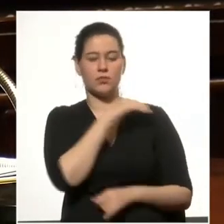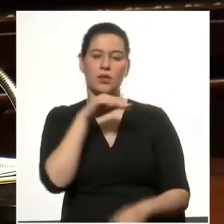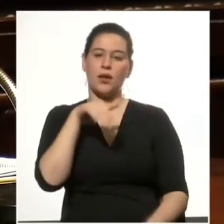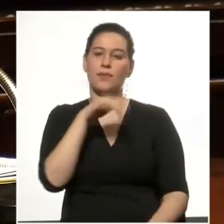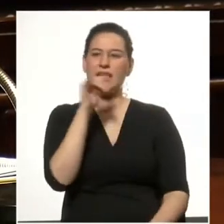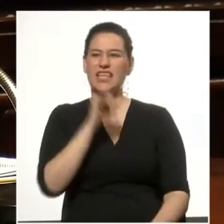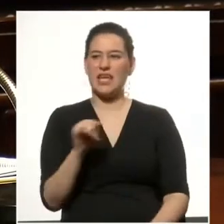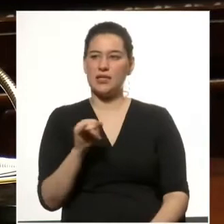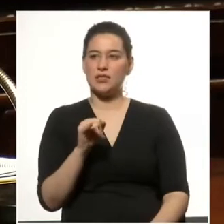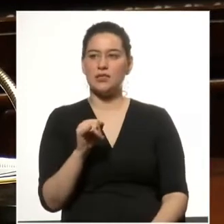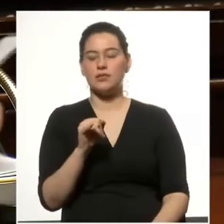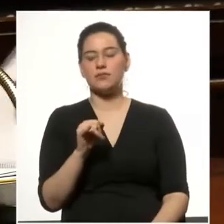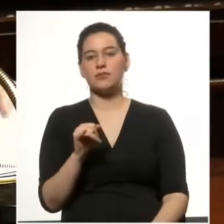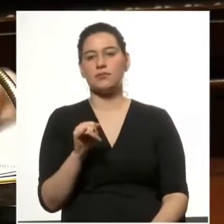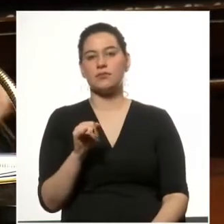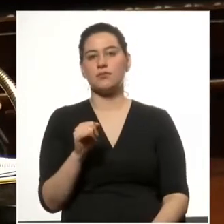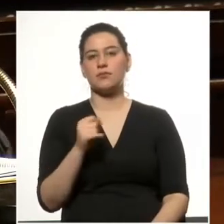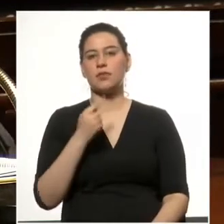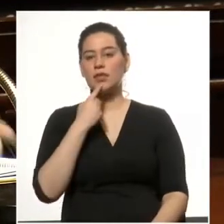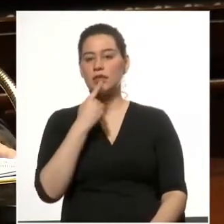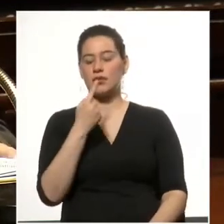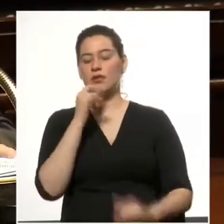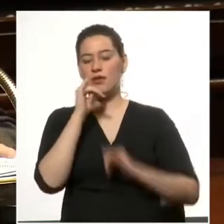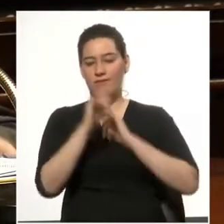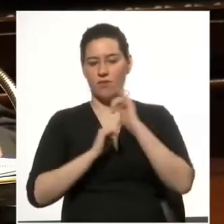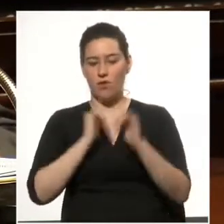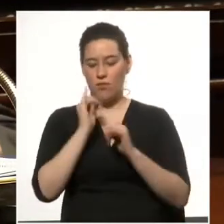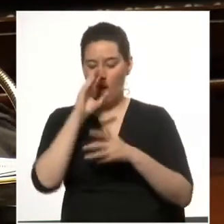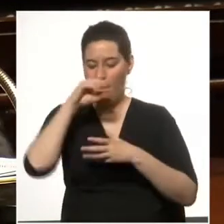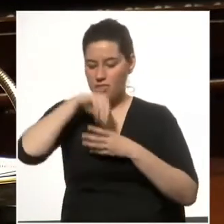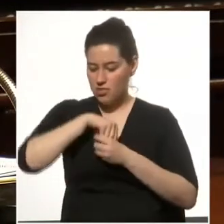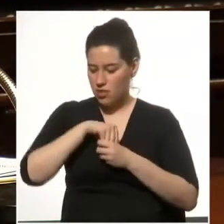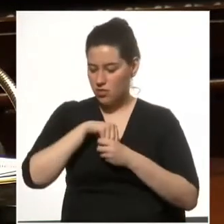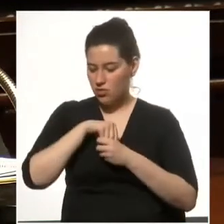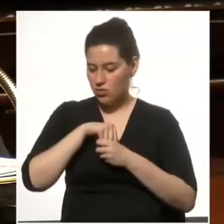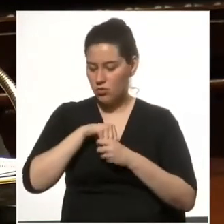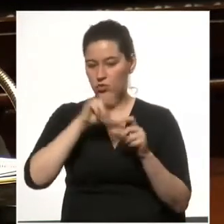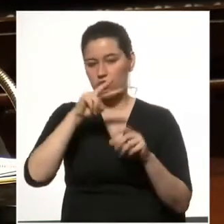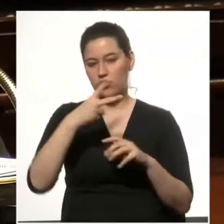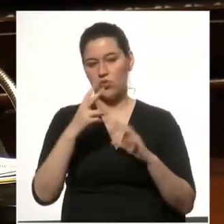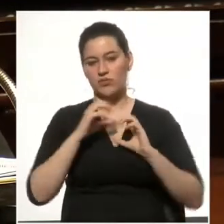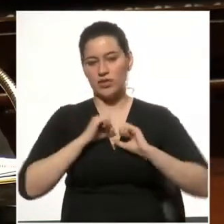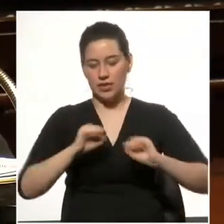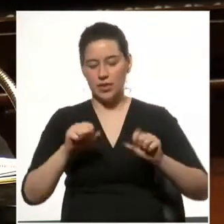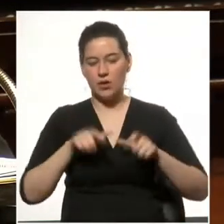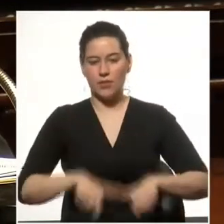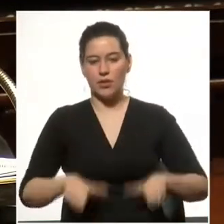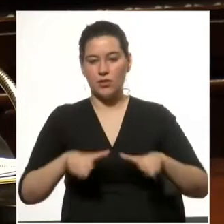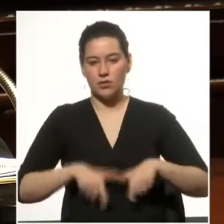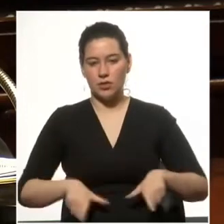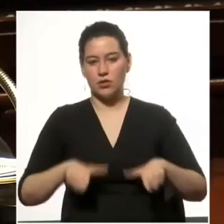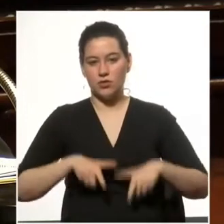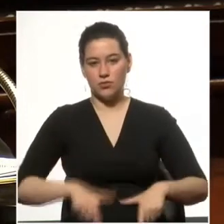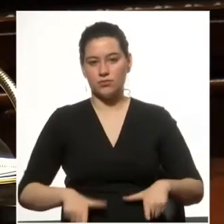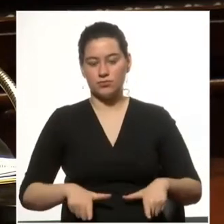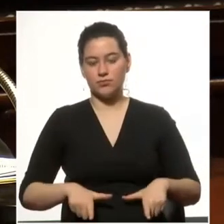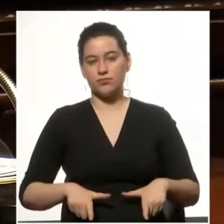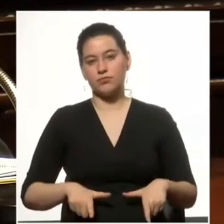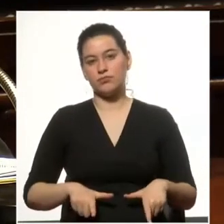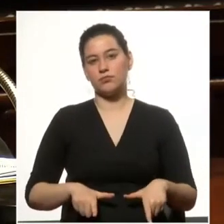Martínez, le informó del contenido de las actas al entonces subsecretario del Ministerio, doctor José